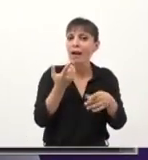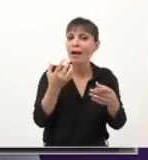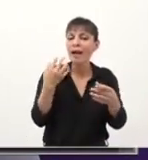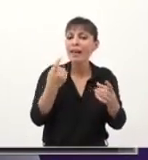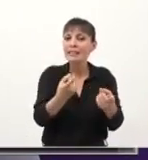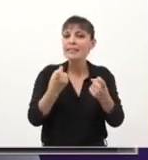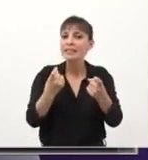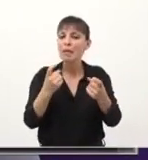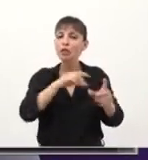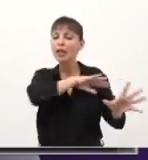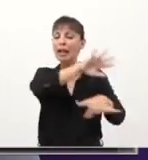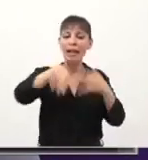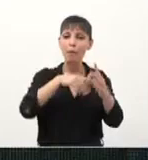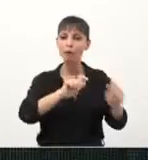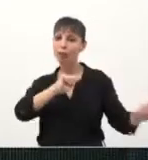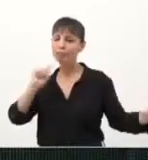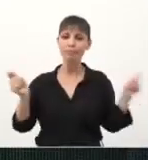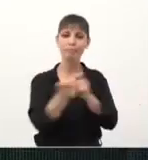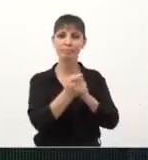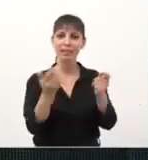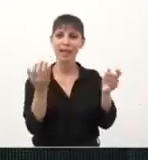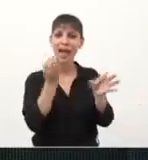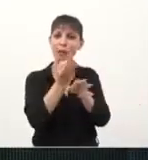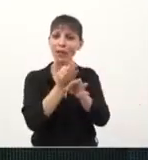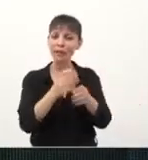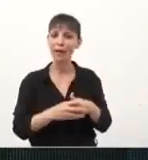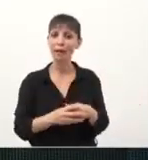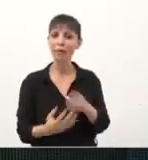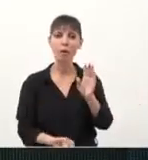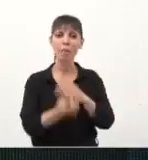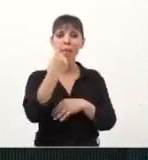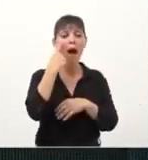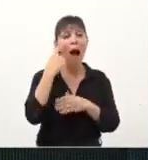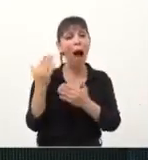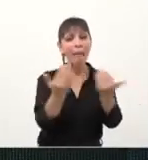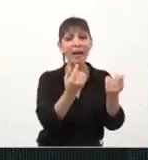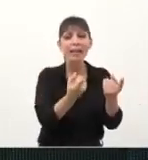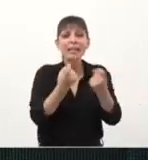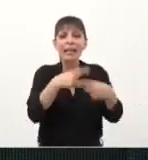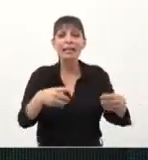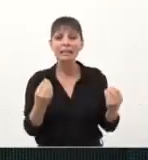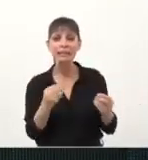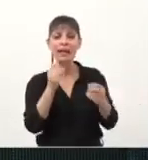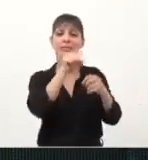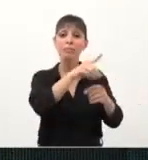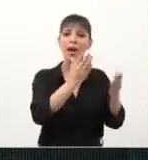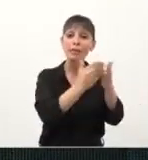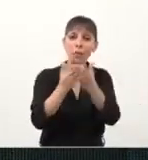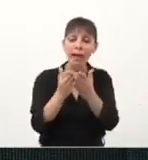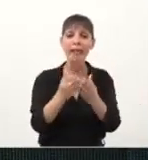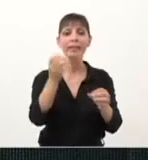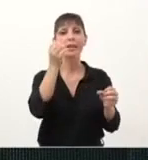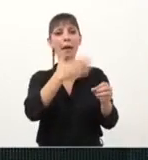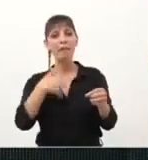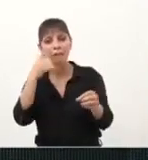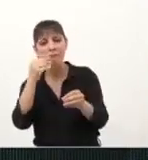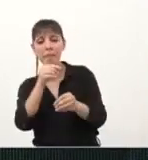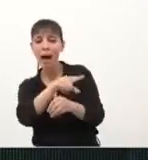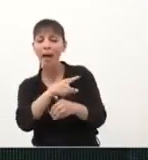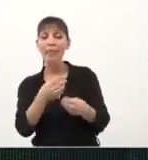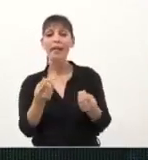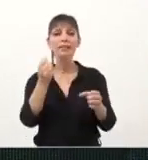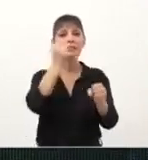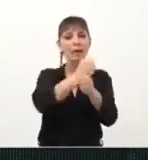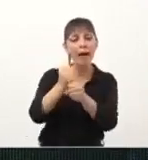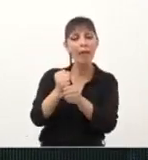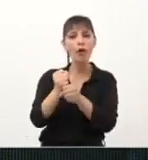revolución educativa, que empieza escuchando a los que se educan, a los pibes, a los padres, a los trabajadores, a los empresarios y a